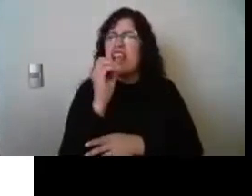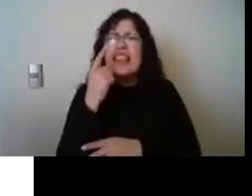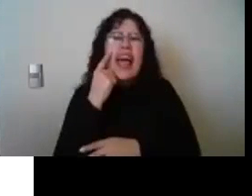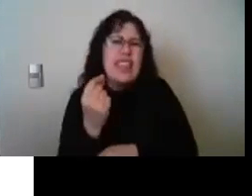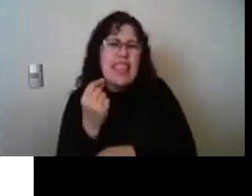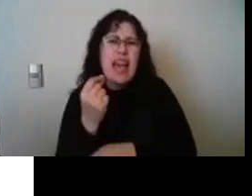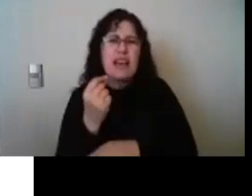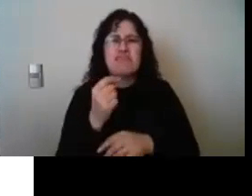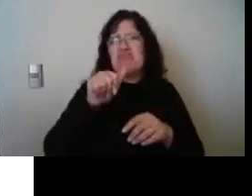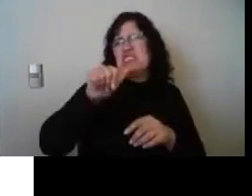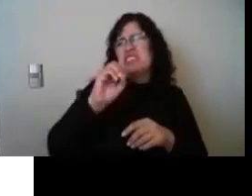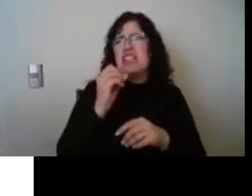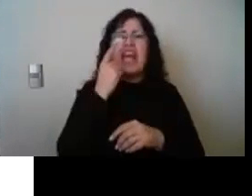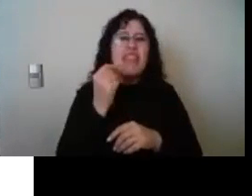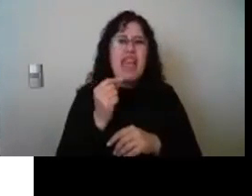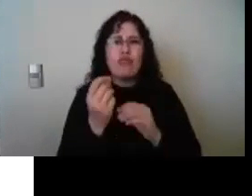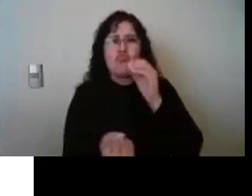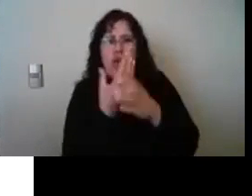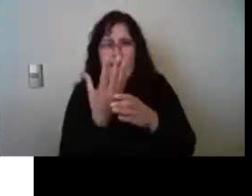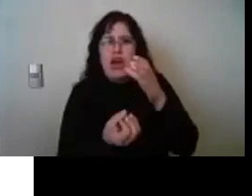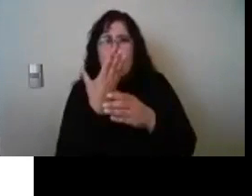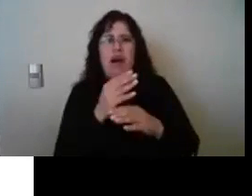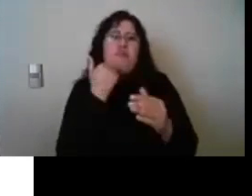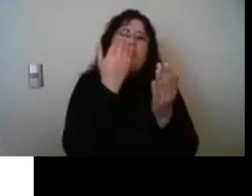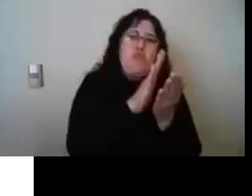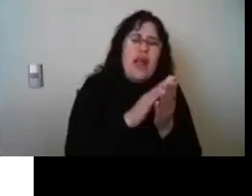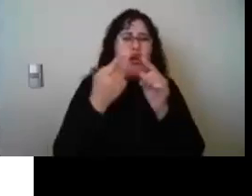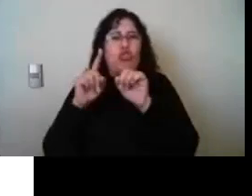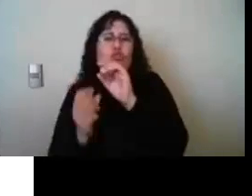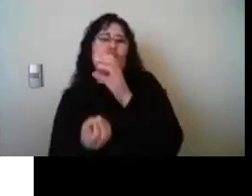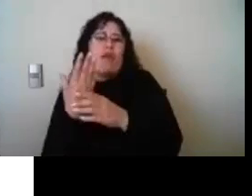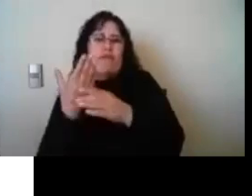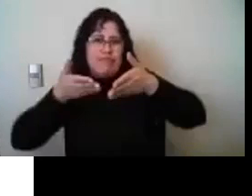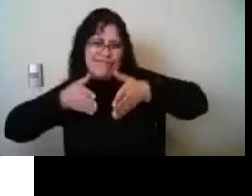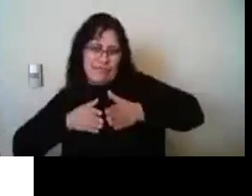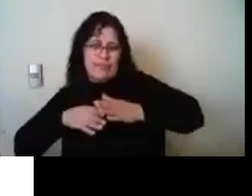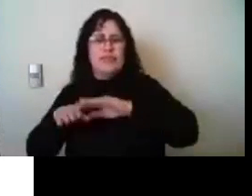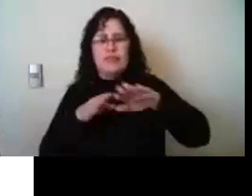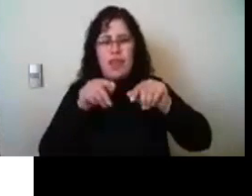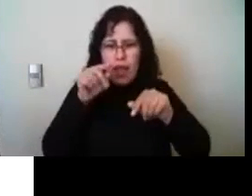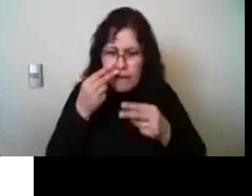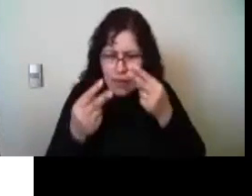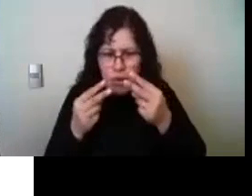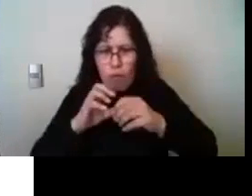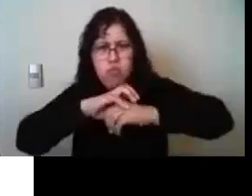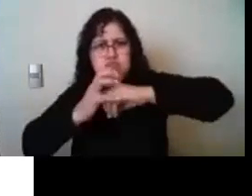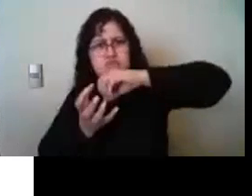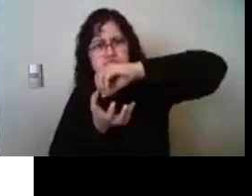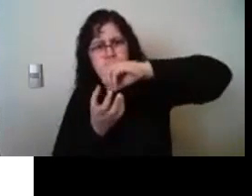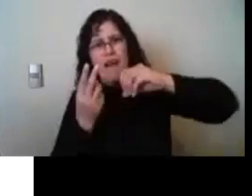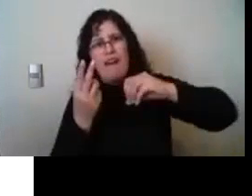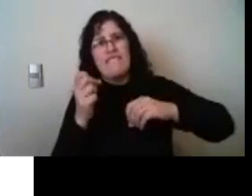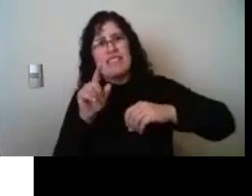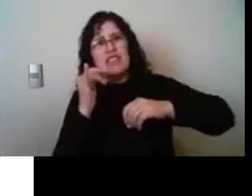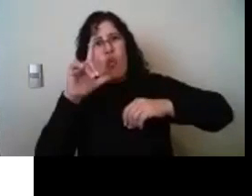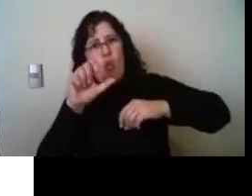renuevan. Y aquí tenemos los extremos, ¿cierto? Estas vesículas que se forman, los receptores que